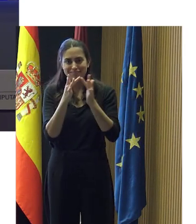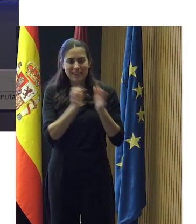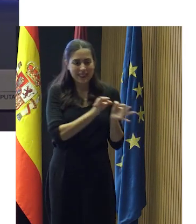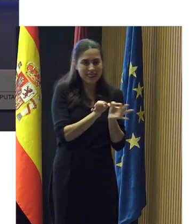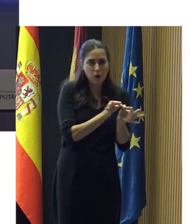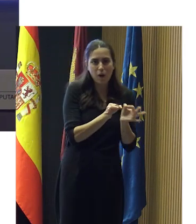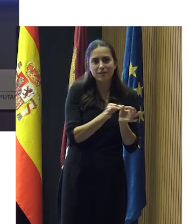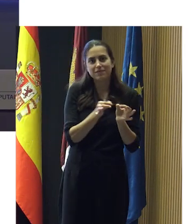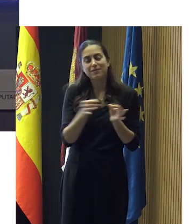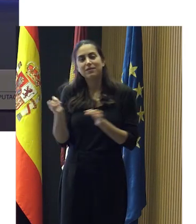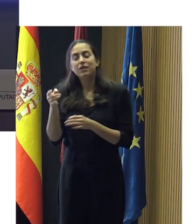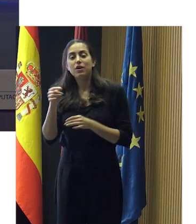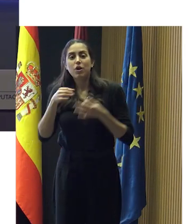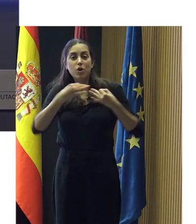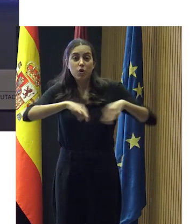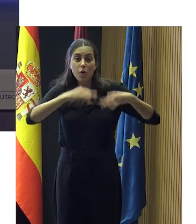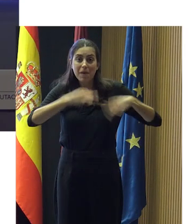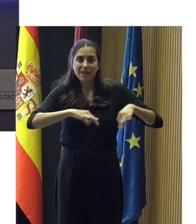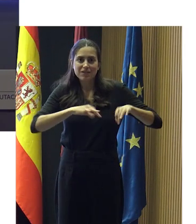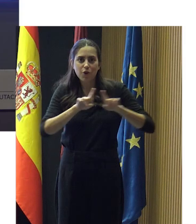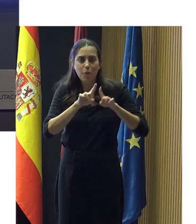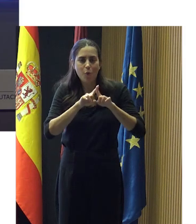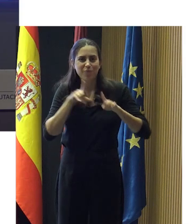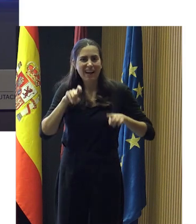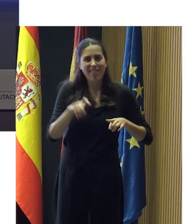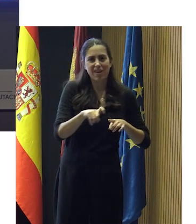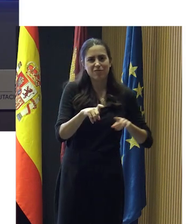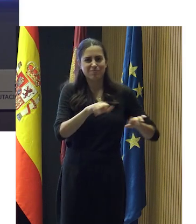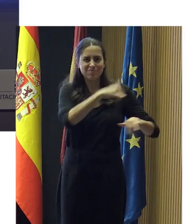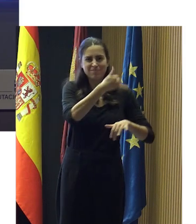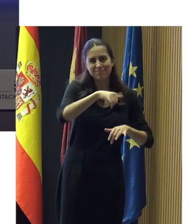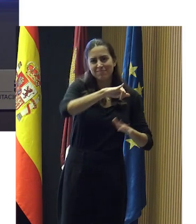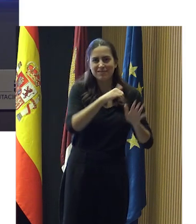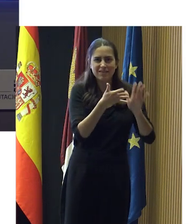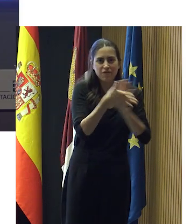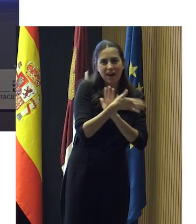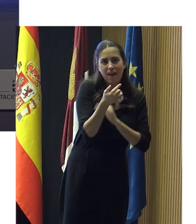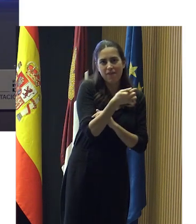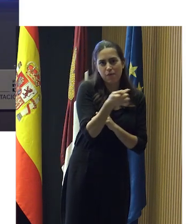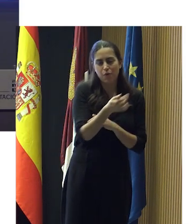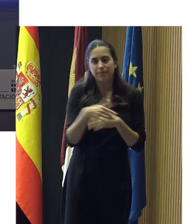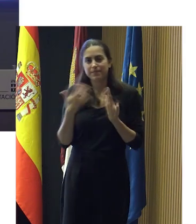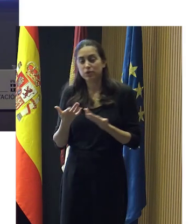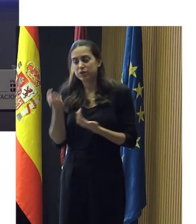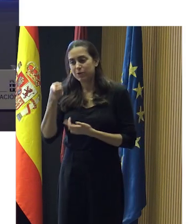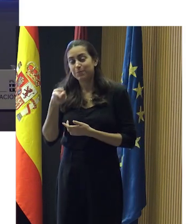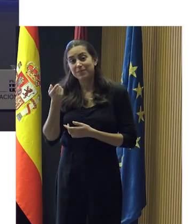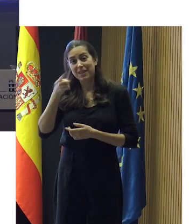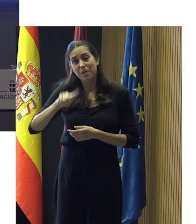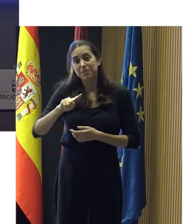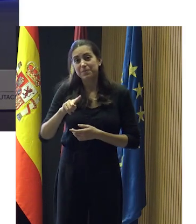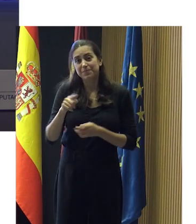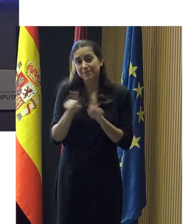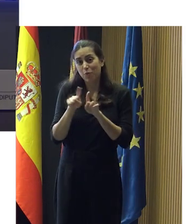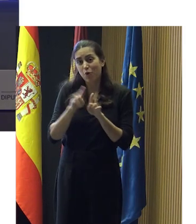están educadas, están manipuladas por las células tumorales para servir en su propio beneficio. Y eso también va a